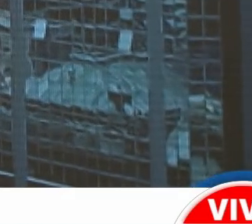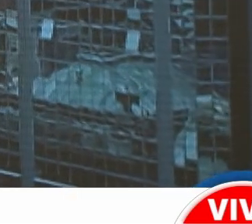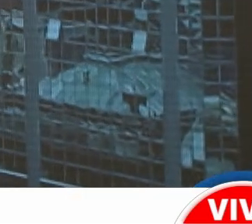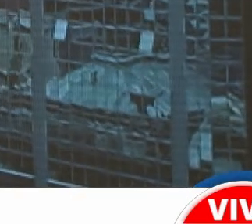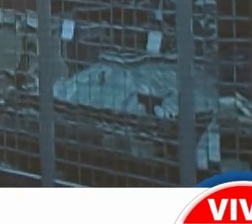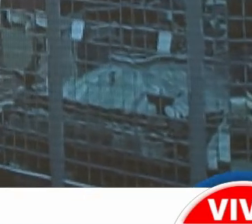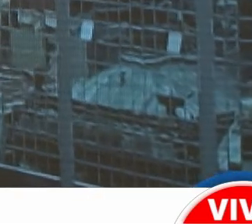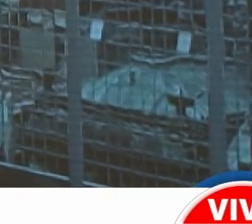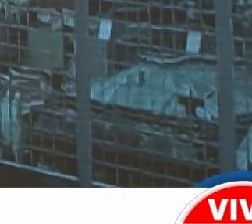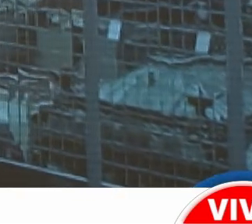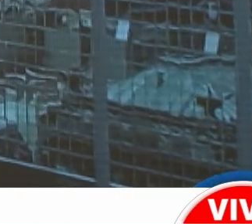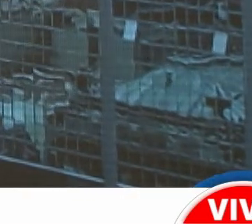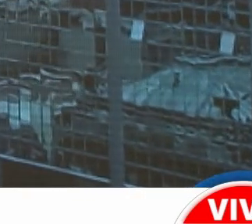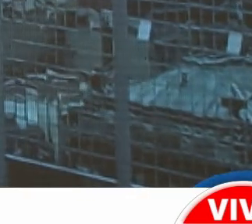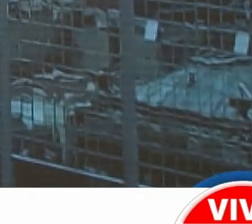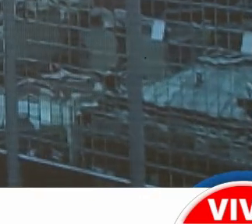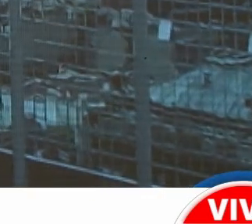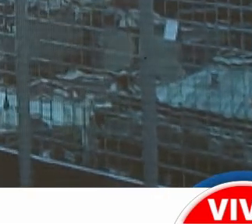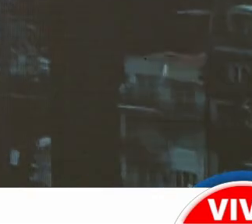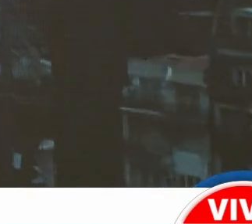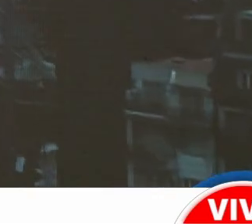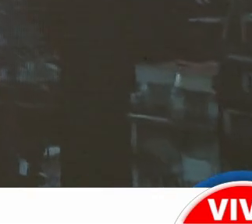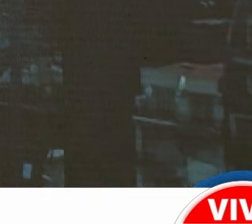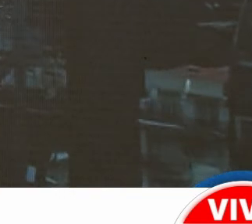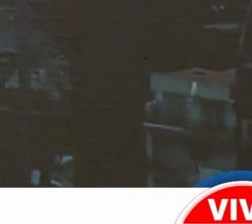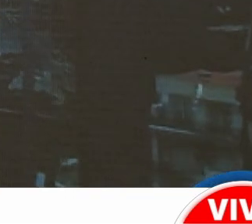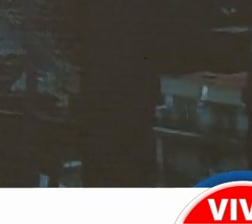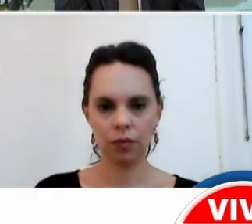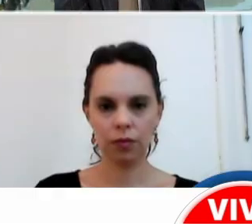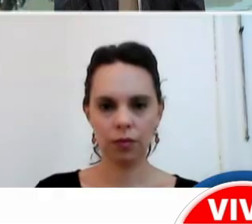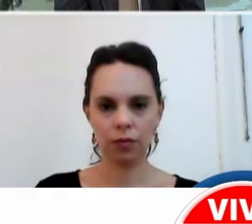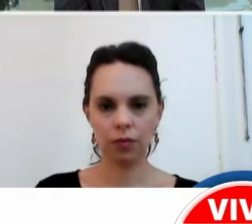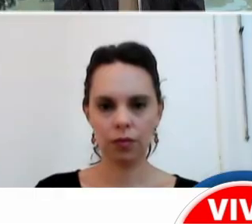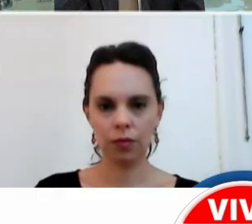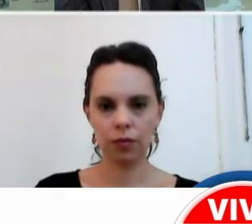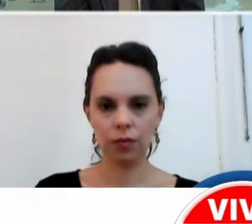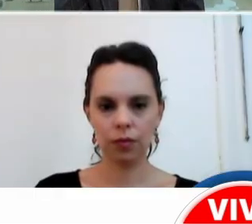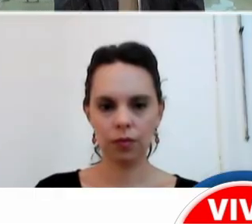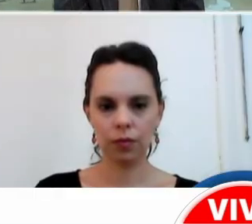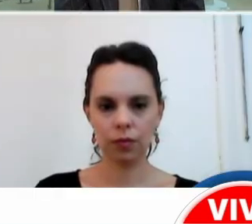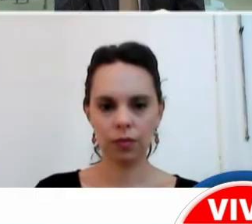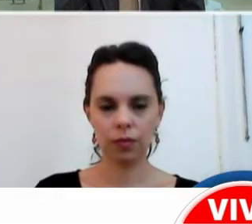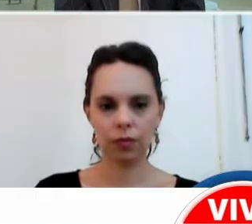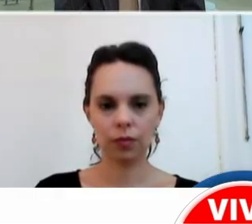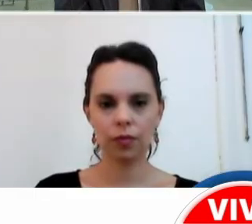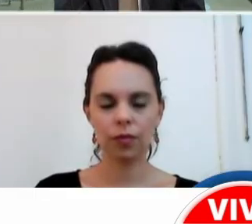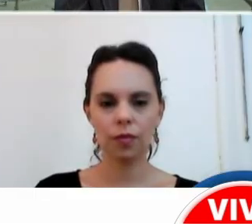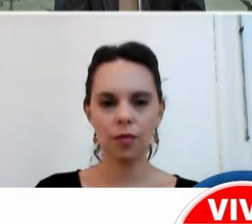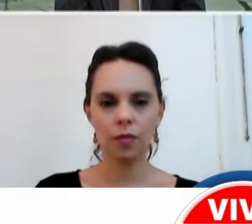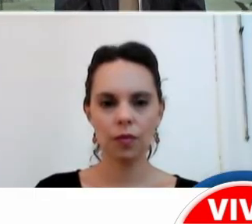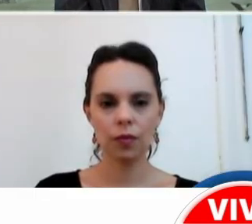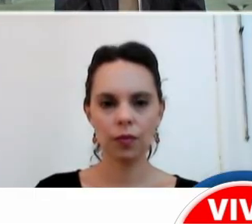como estamos muy ajustados con el tema también de la cantidad de integrantes y muy apretados,